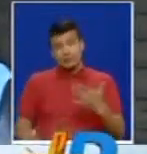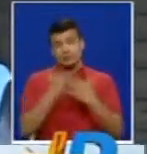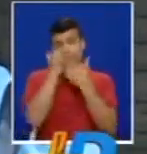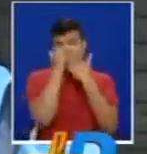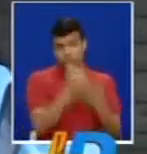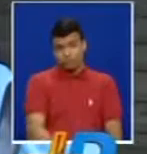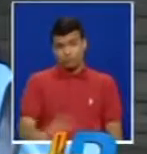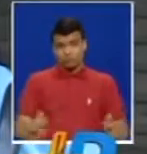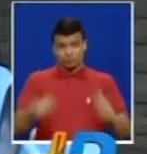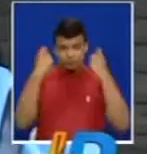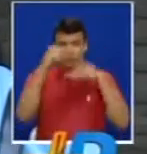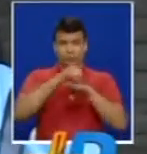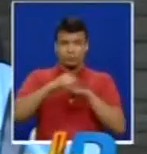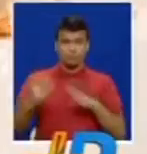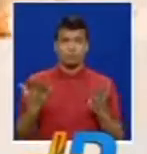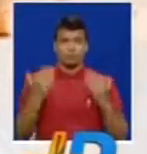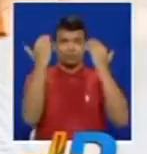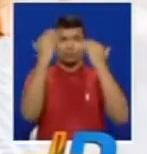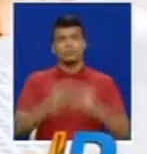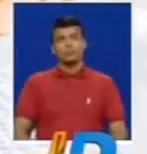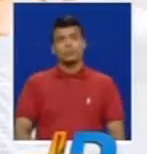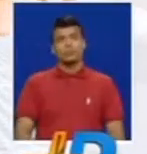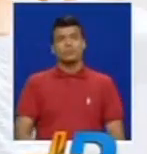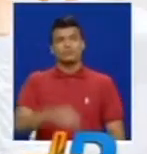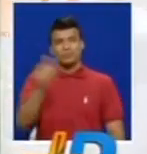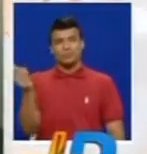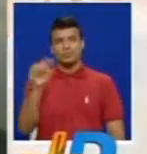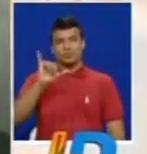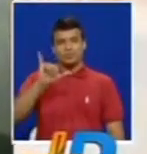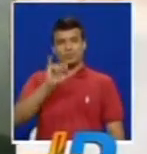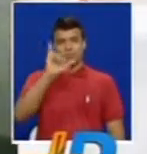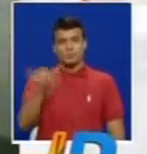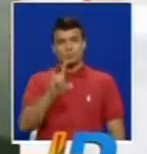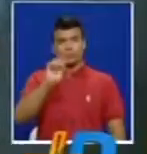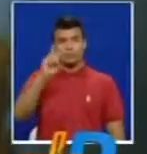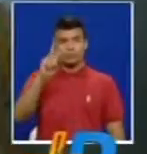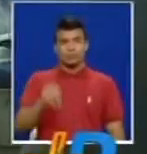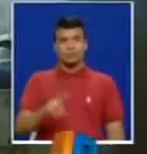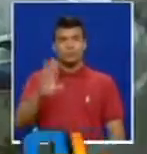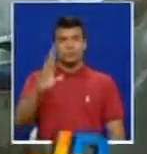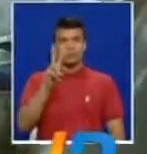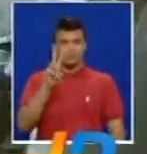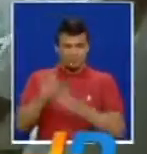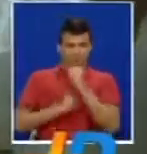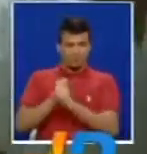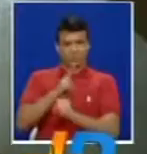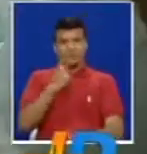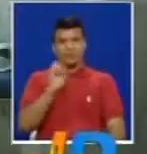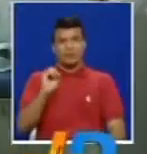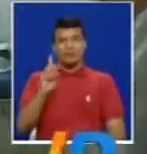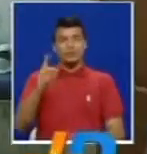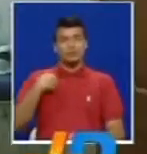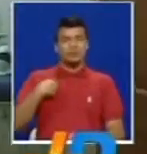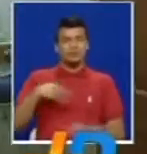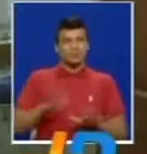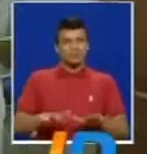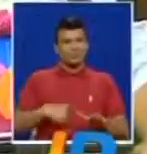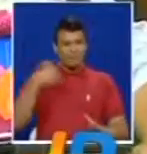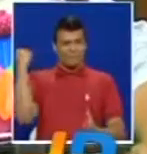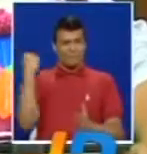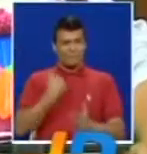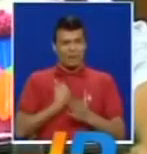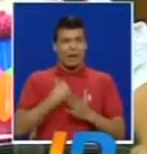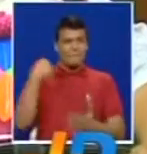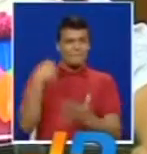ahí para poder hacer la cirugía. Por otra parte, Juan Camilo Gamboa Ruiz, de 20 años, quien sufrió una grave herida en su pierna izquierda en un accidente